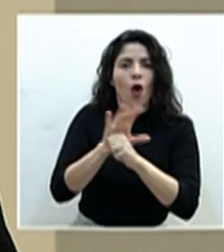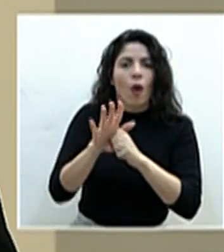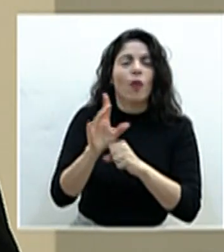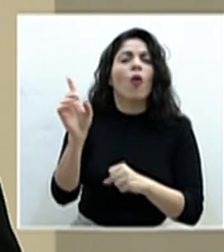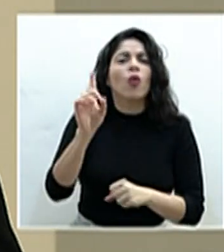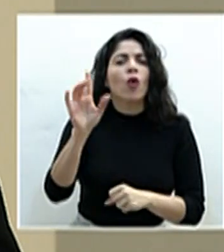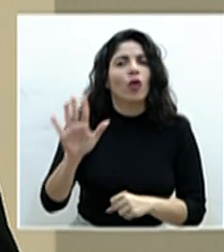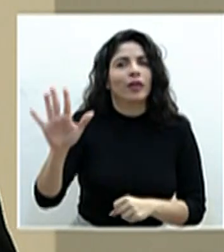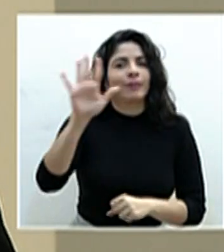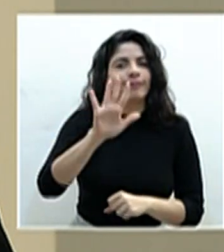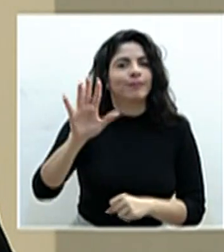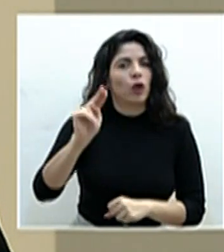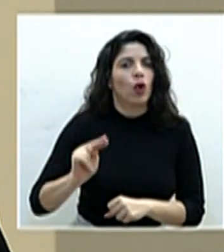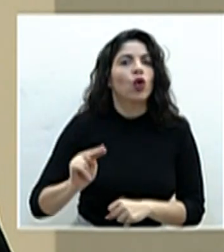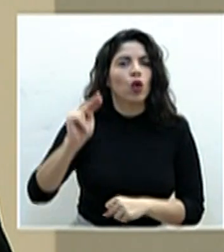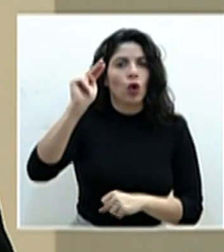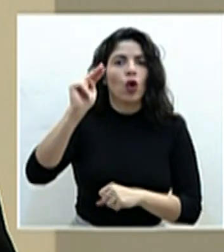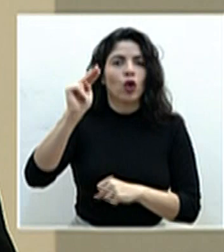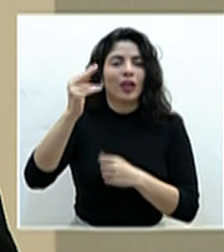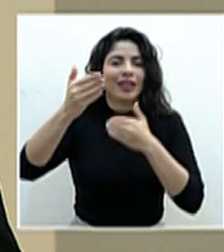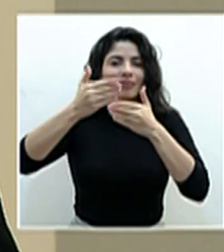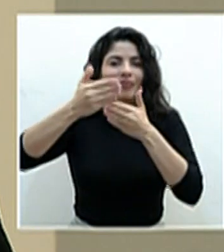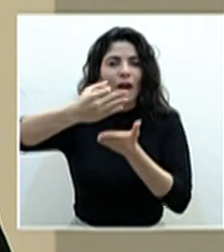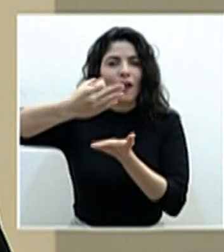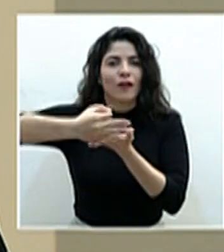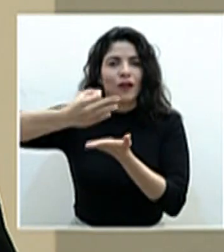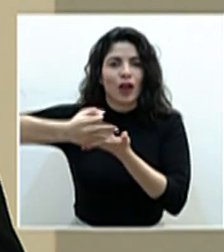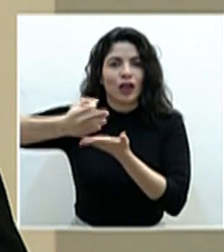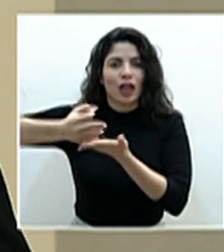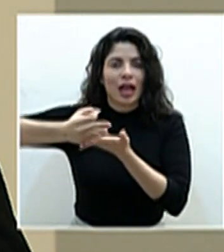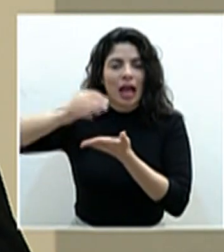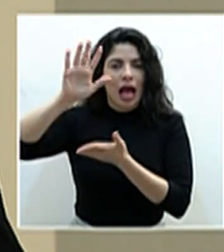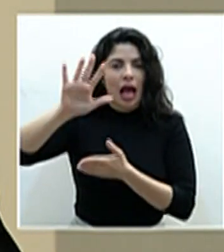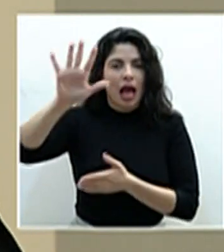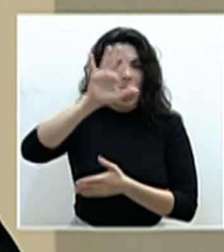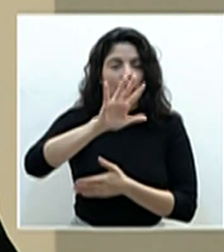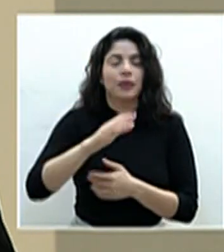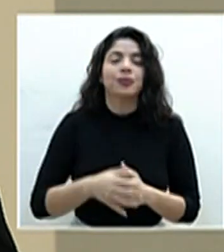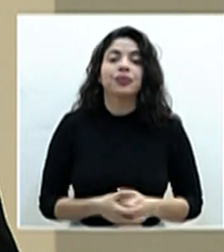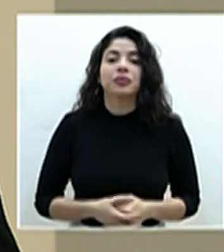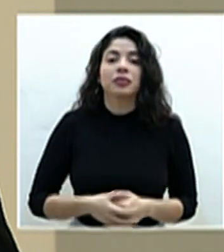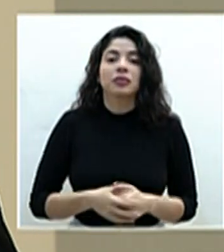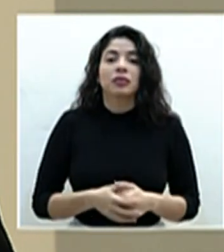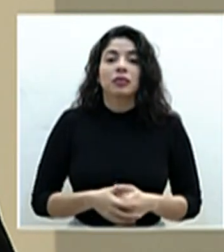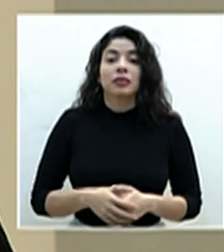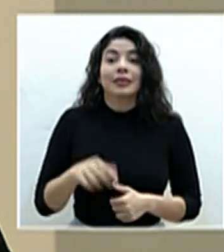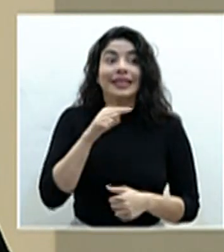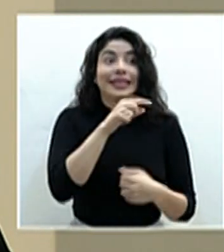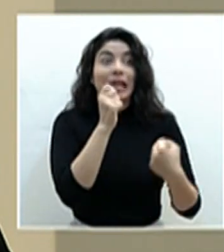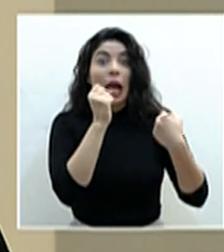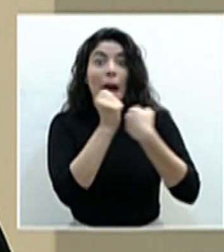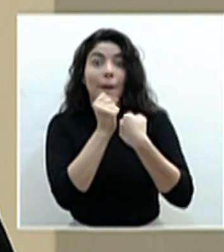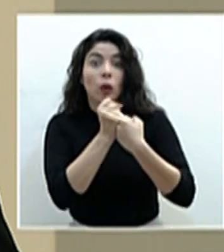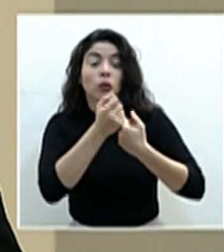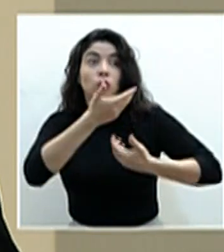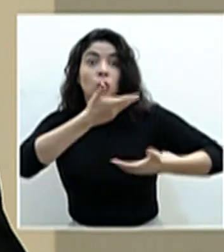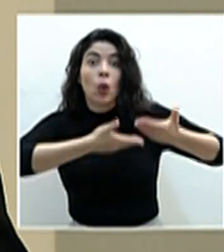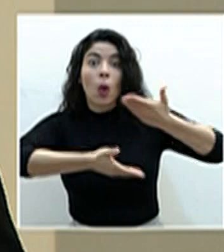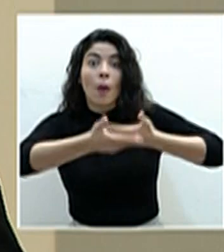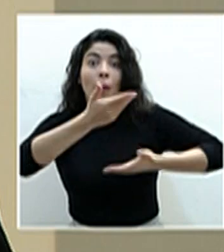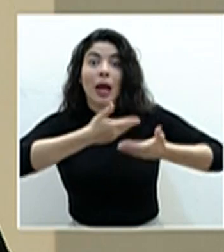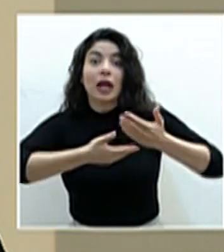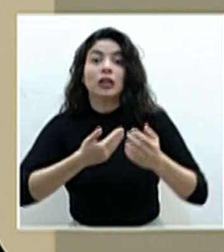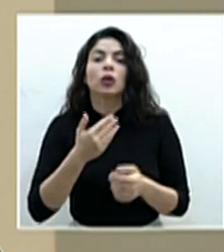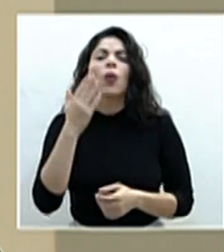zona norte del país, en la zona fronteriza del país. Este apoyo y esta cooperación se